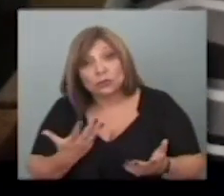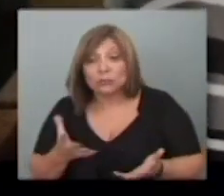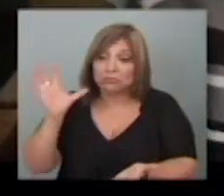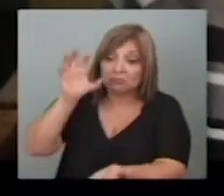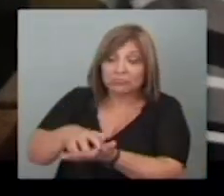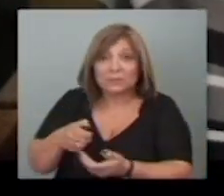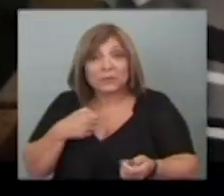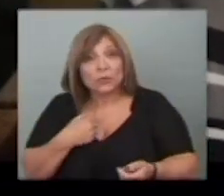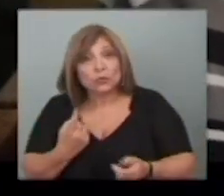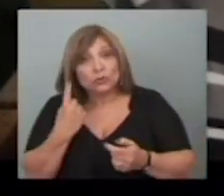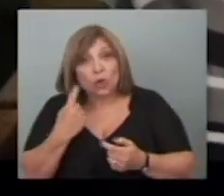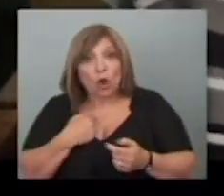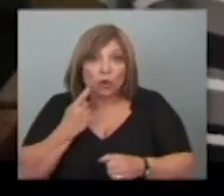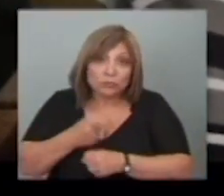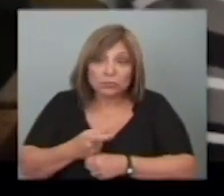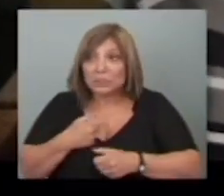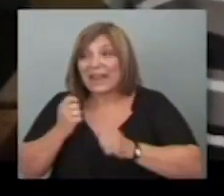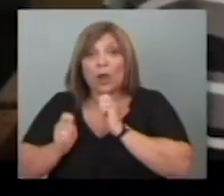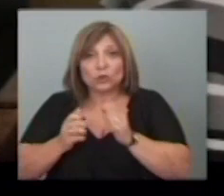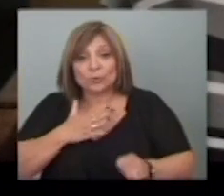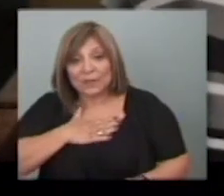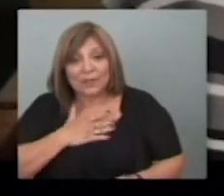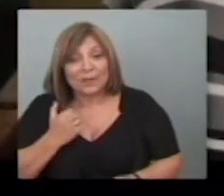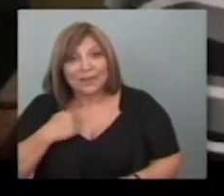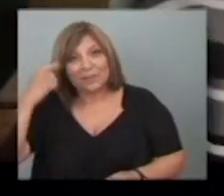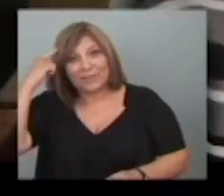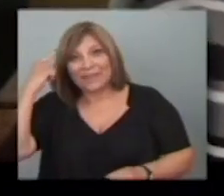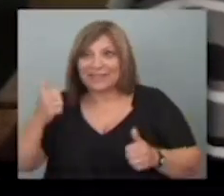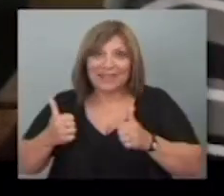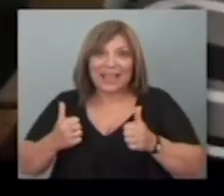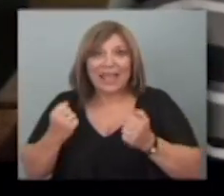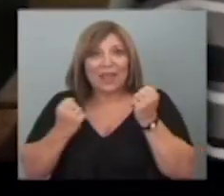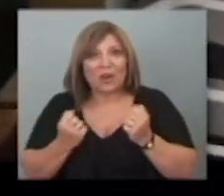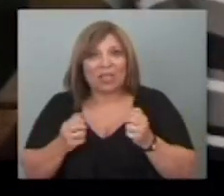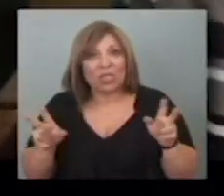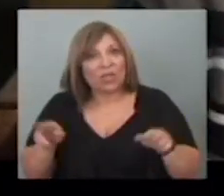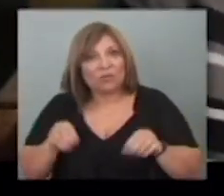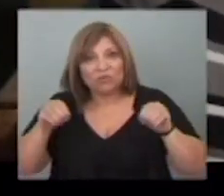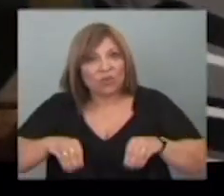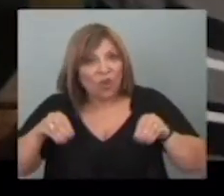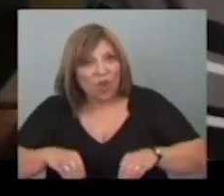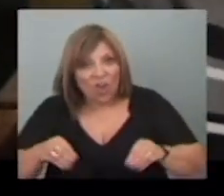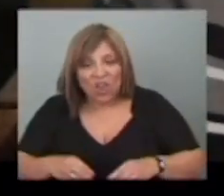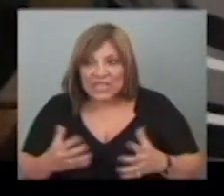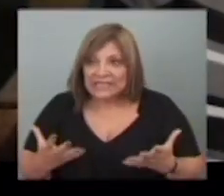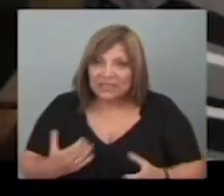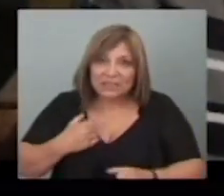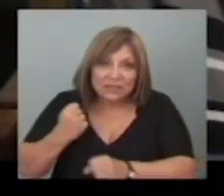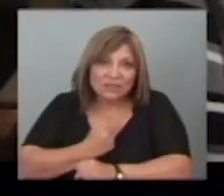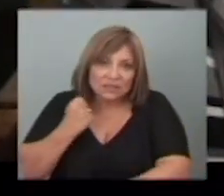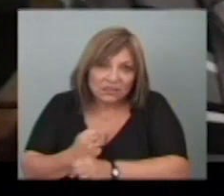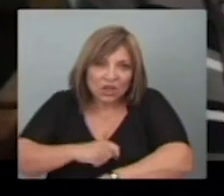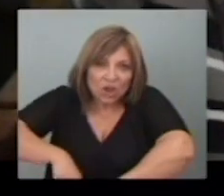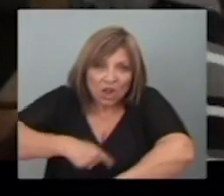propio. Y bueno, no fue lo que yo esperaba económicamente, ni lo que, o sea, trabajar tantas